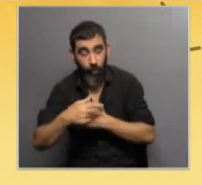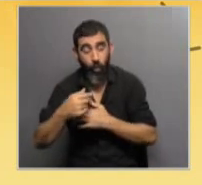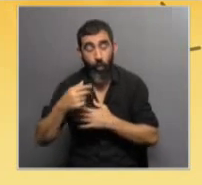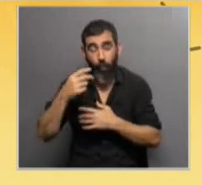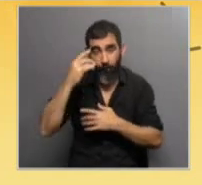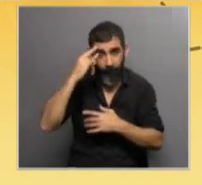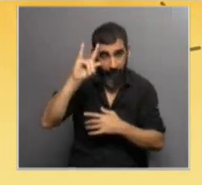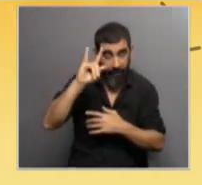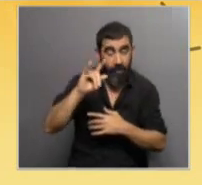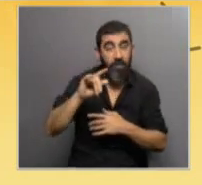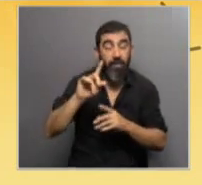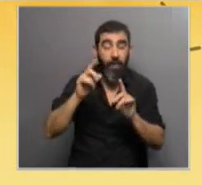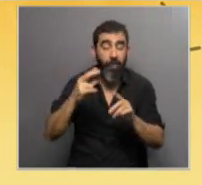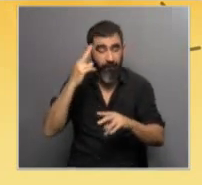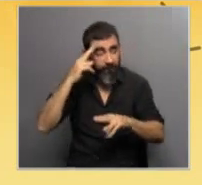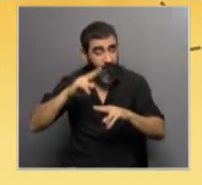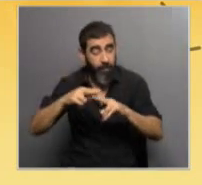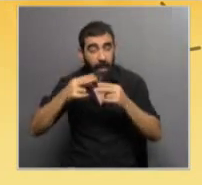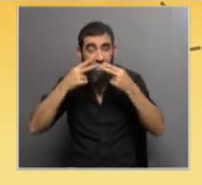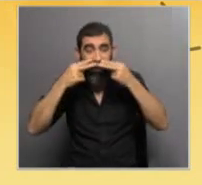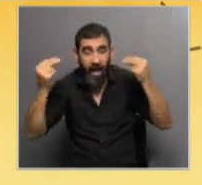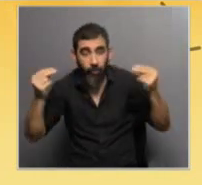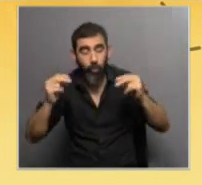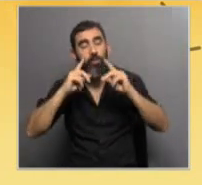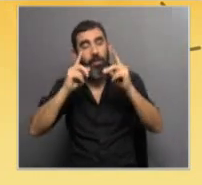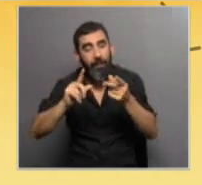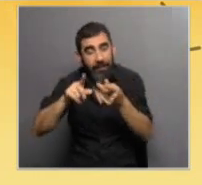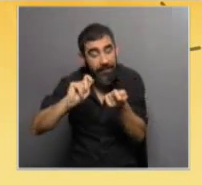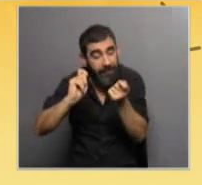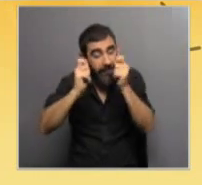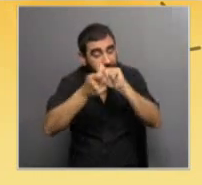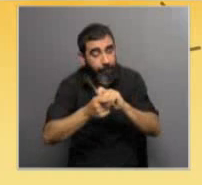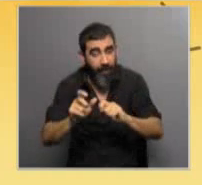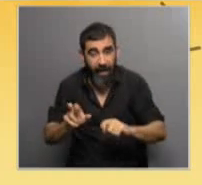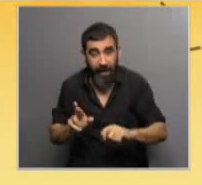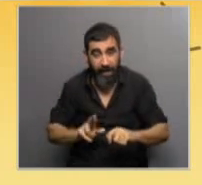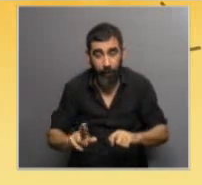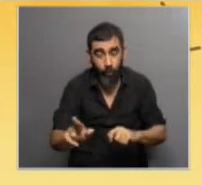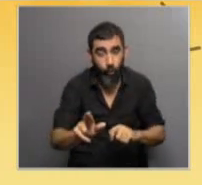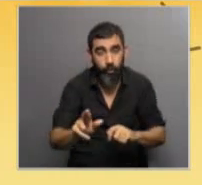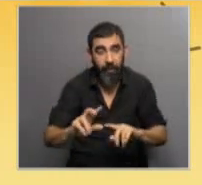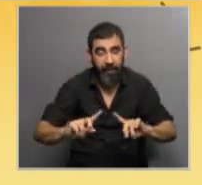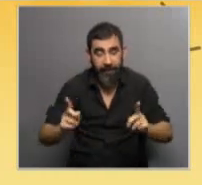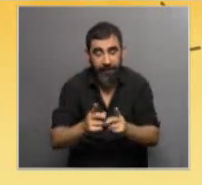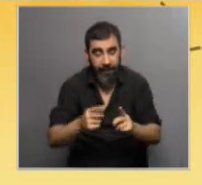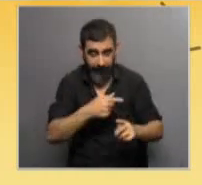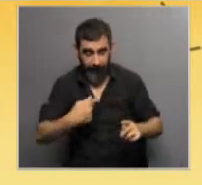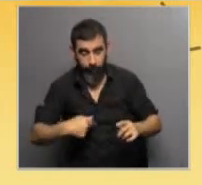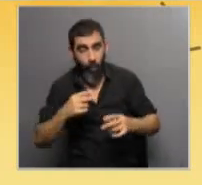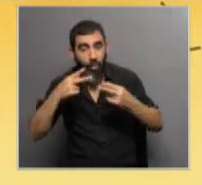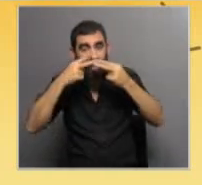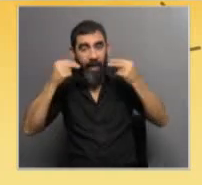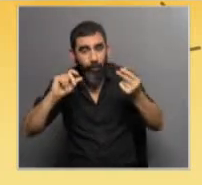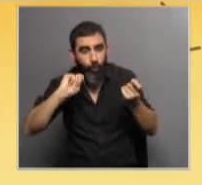que esta sociedad de los gatos de alguna manera transforman el minint en tino de ratón en mini intestino de gato